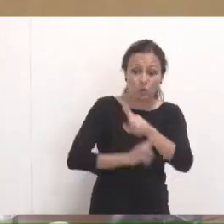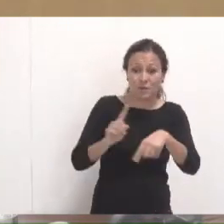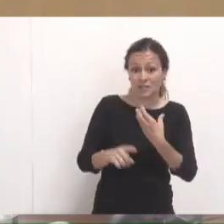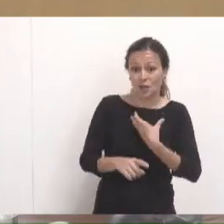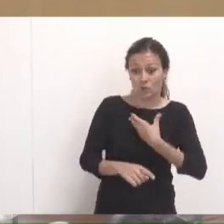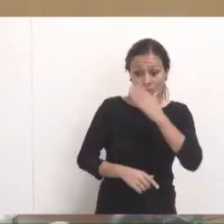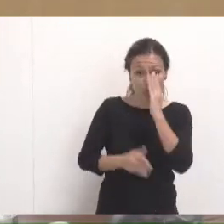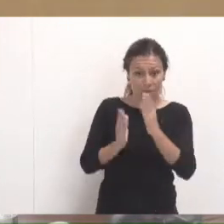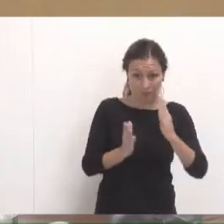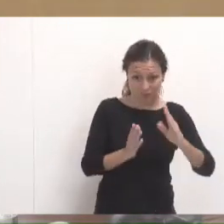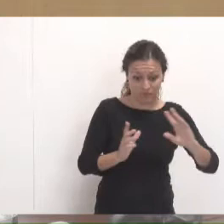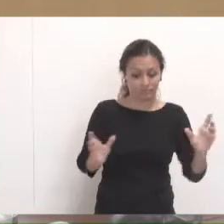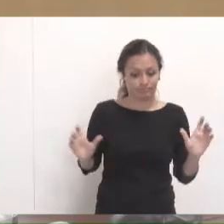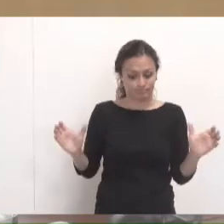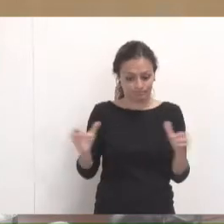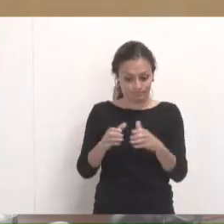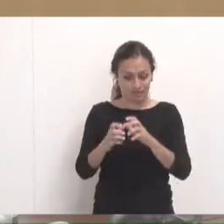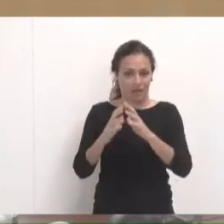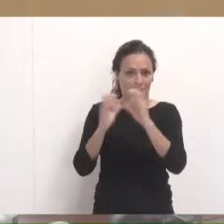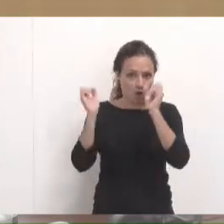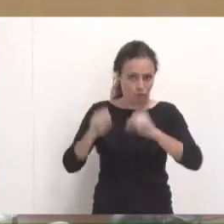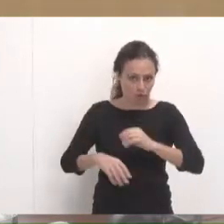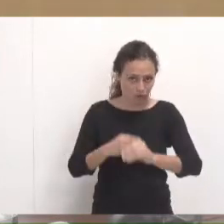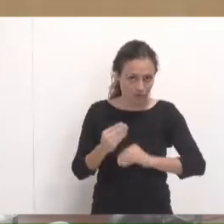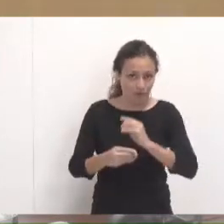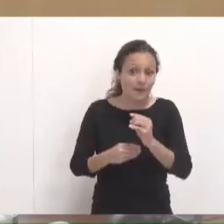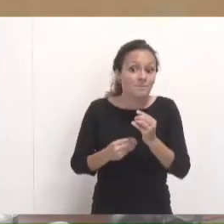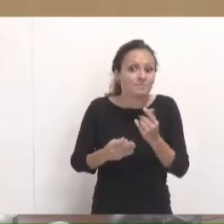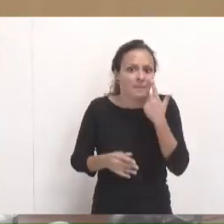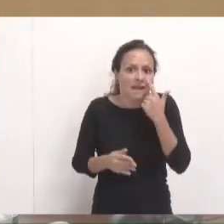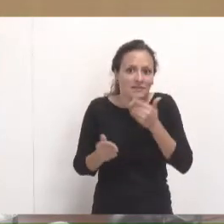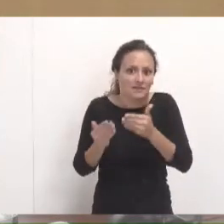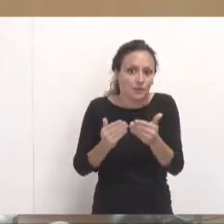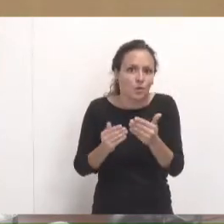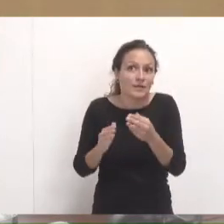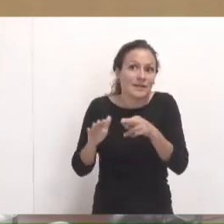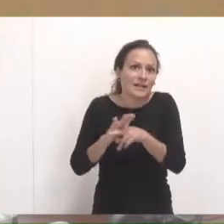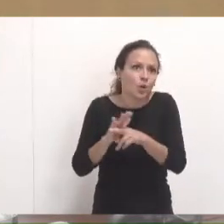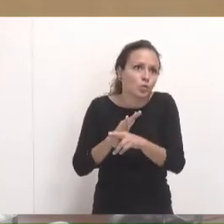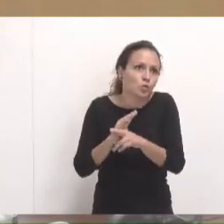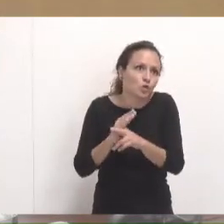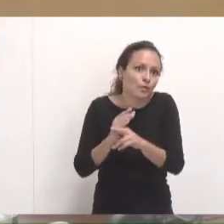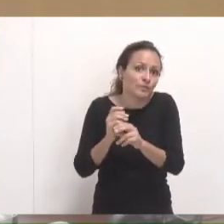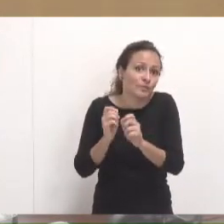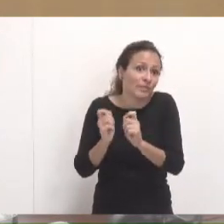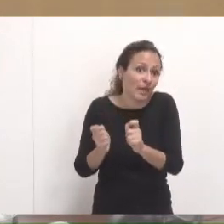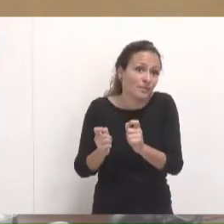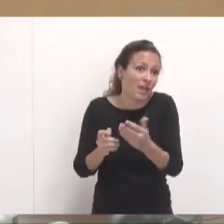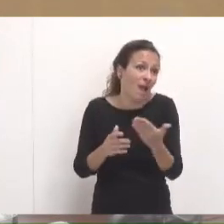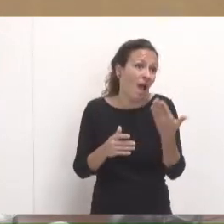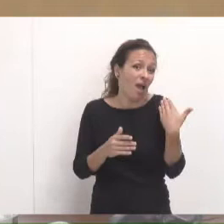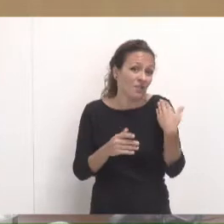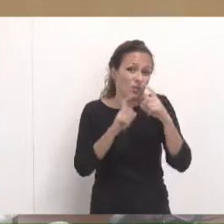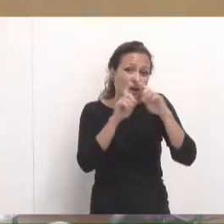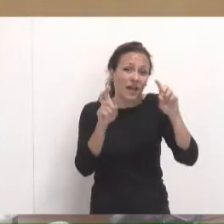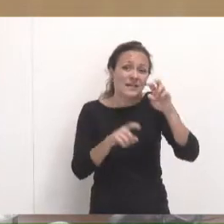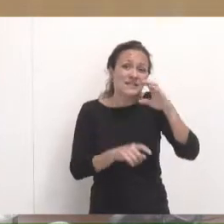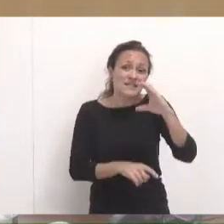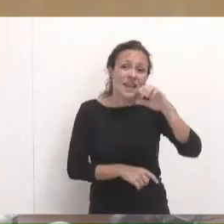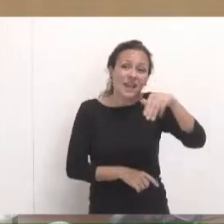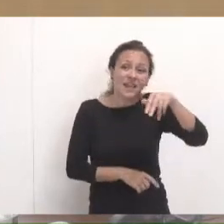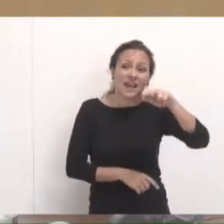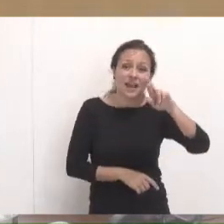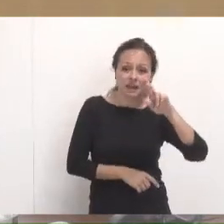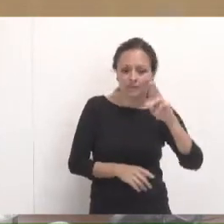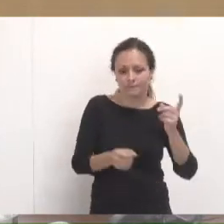afectados, en línea de que podamos poner los medios que inicialmente se quería contar con GMR, pero va a ser imposible.